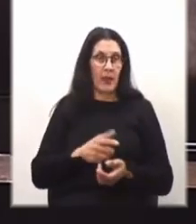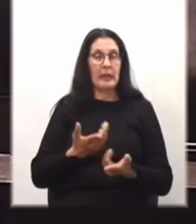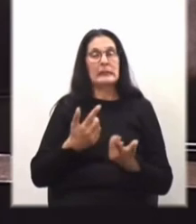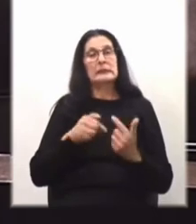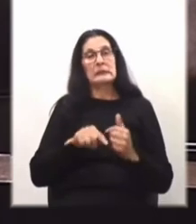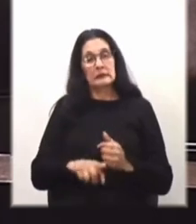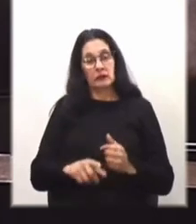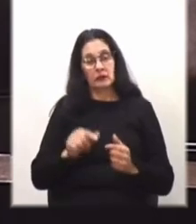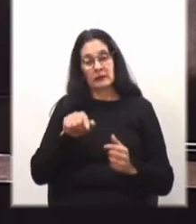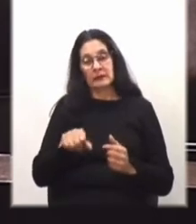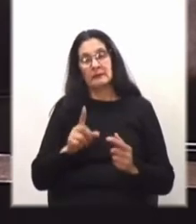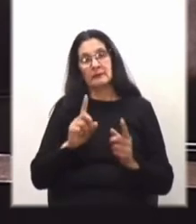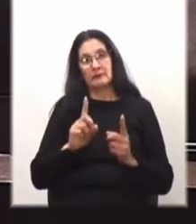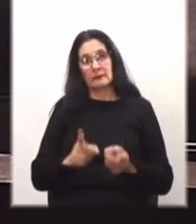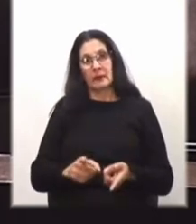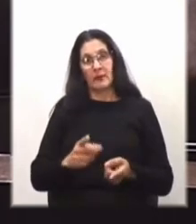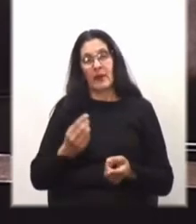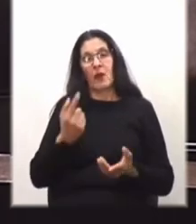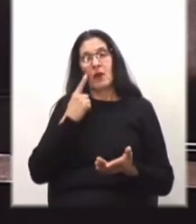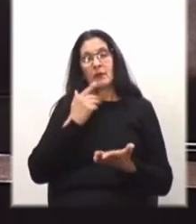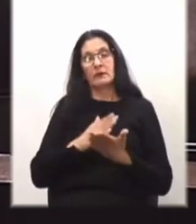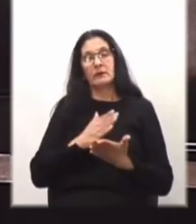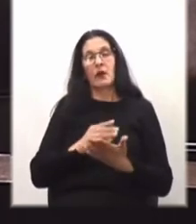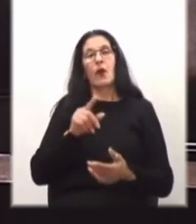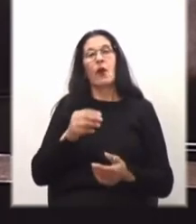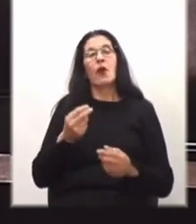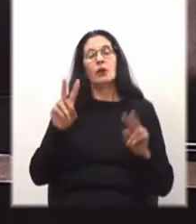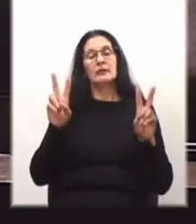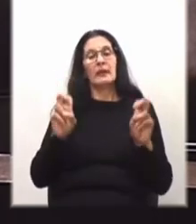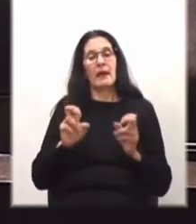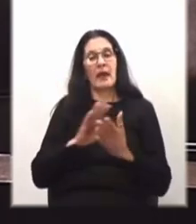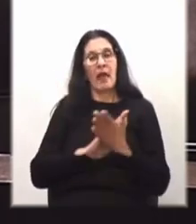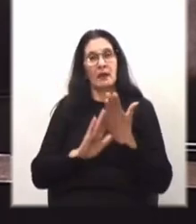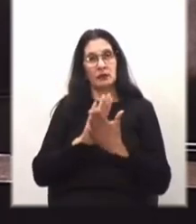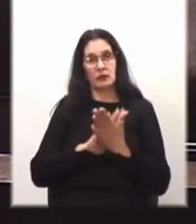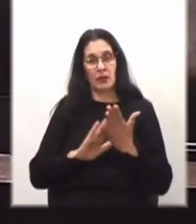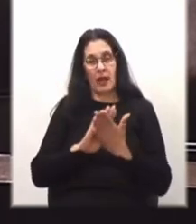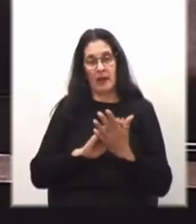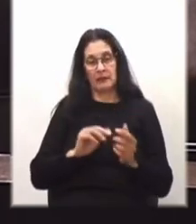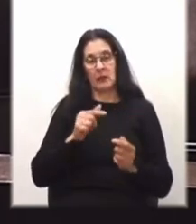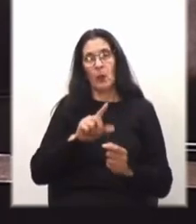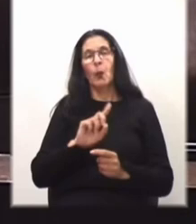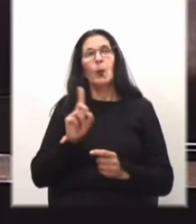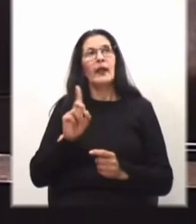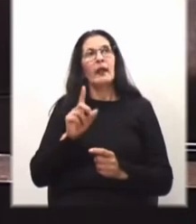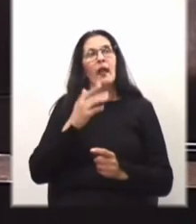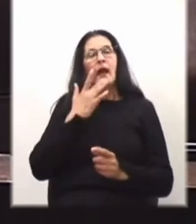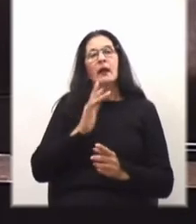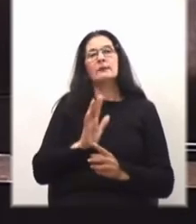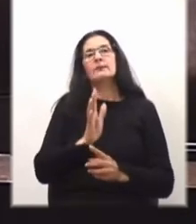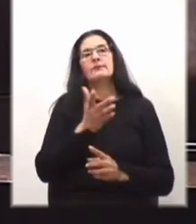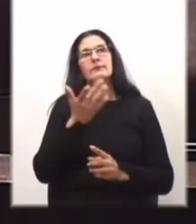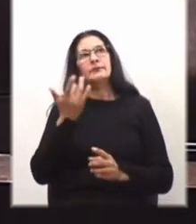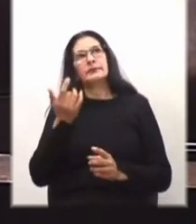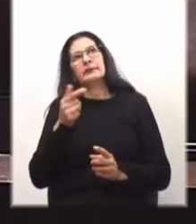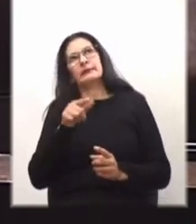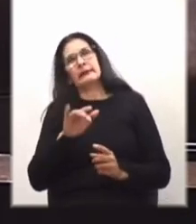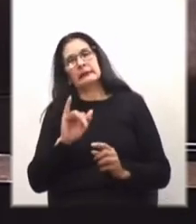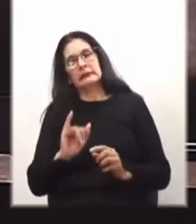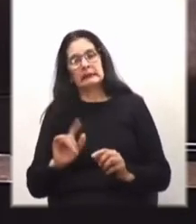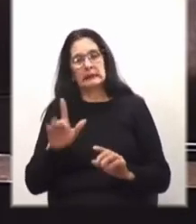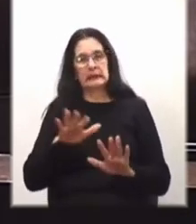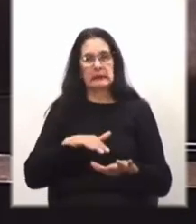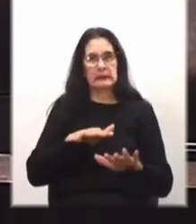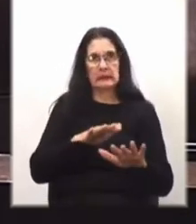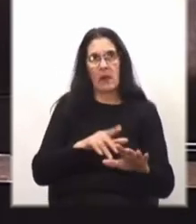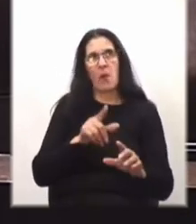que se metía además con los grandes temas nacionales. O sea, no eludía que aquel movimiento estudiantil